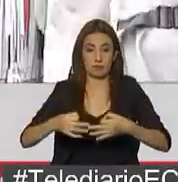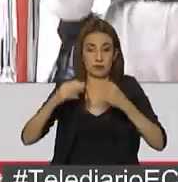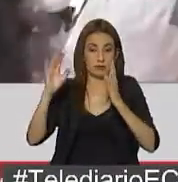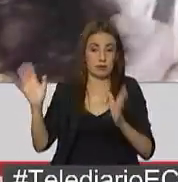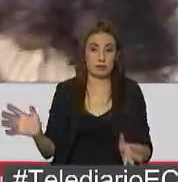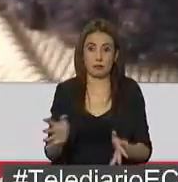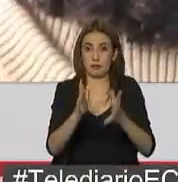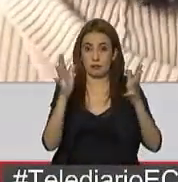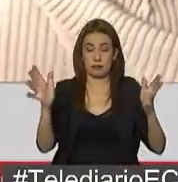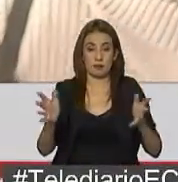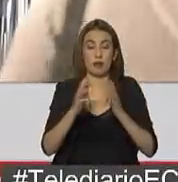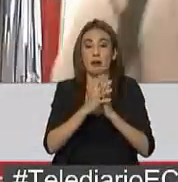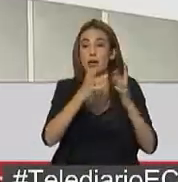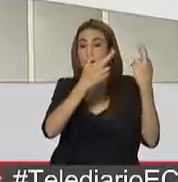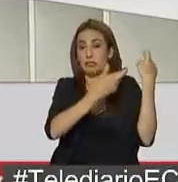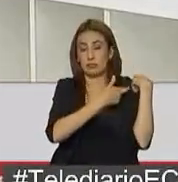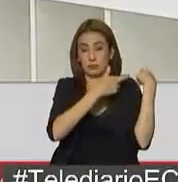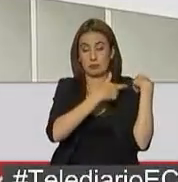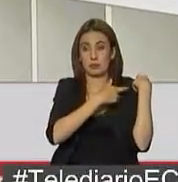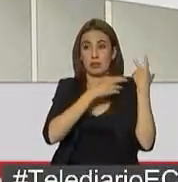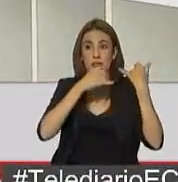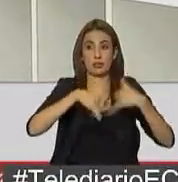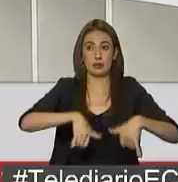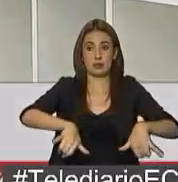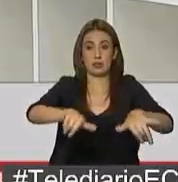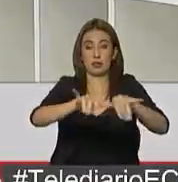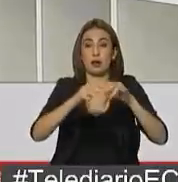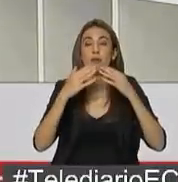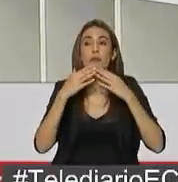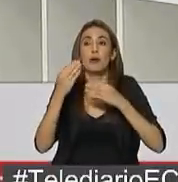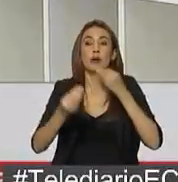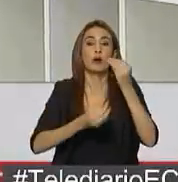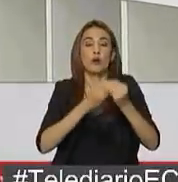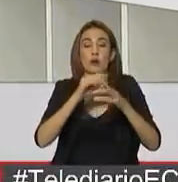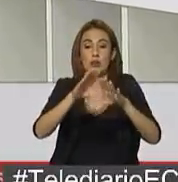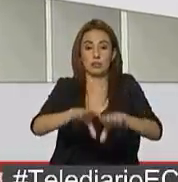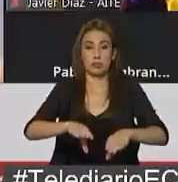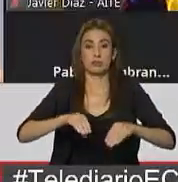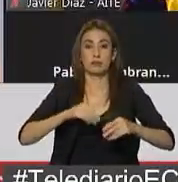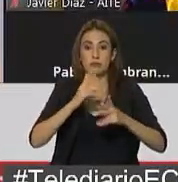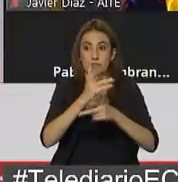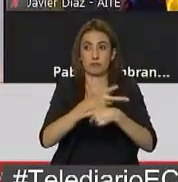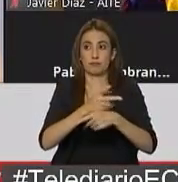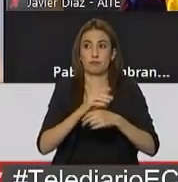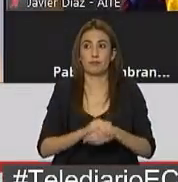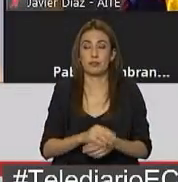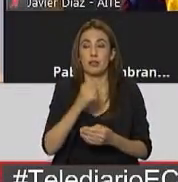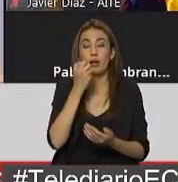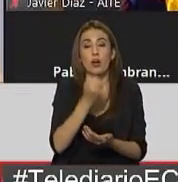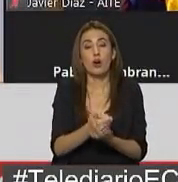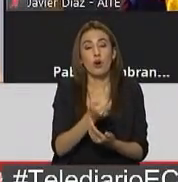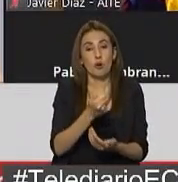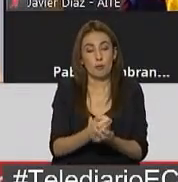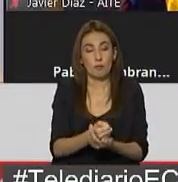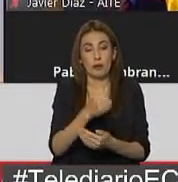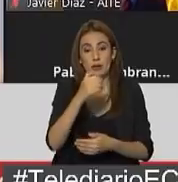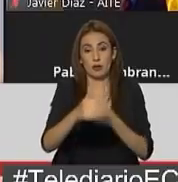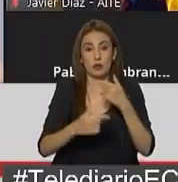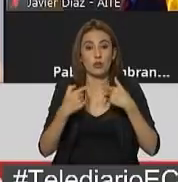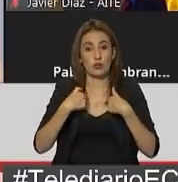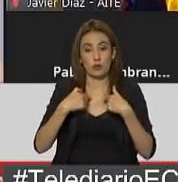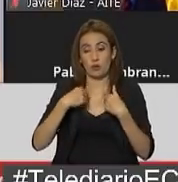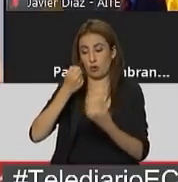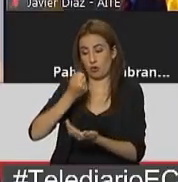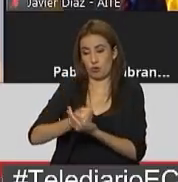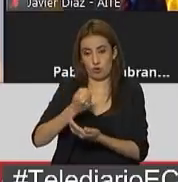reactivación económica con responsabilidad y para ello es importante preferir productos ecuatorianos. Comprender que cada vez que compro un